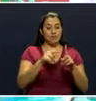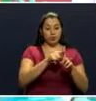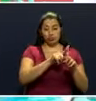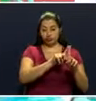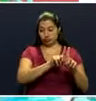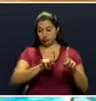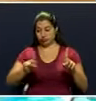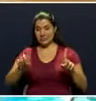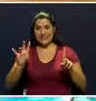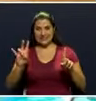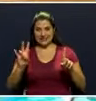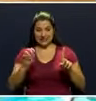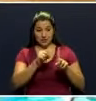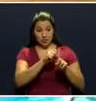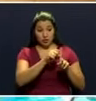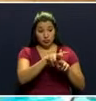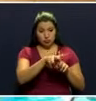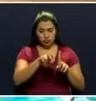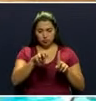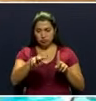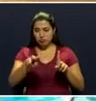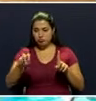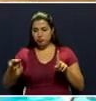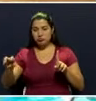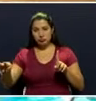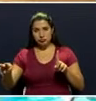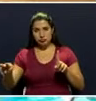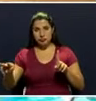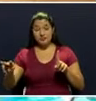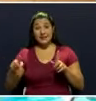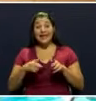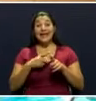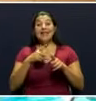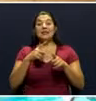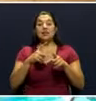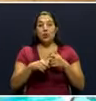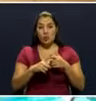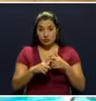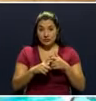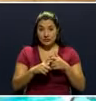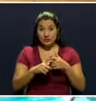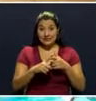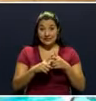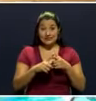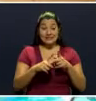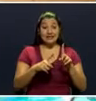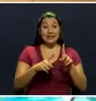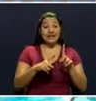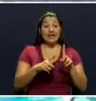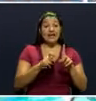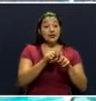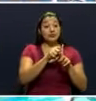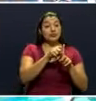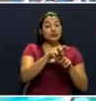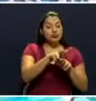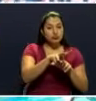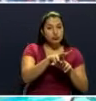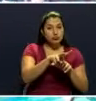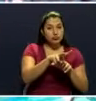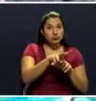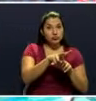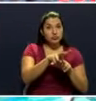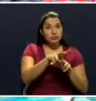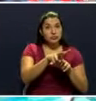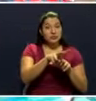La posibilidad de que esas personas vayan a contagiar a esas otras 3 personas que no se contagiaron se